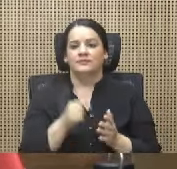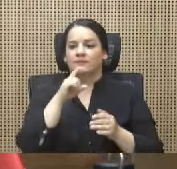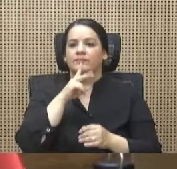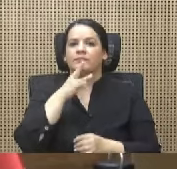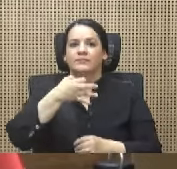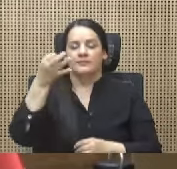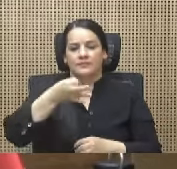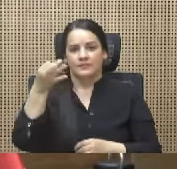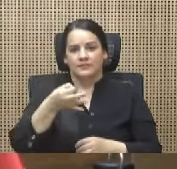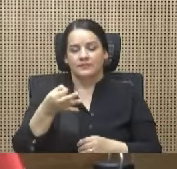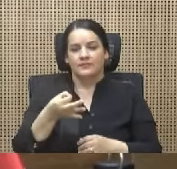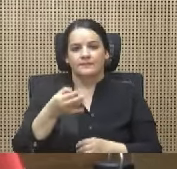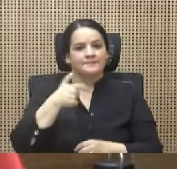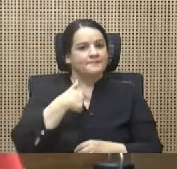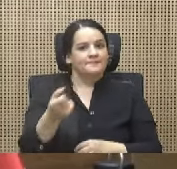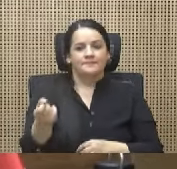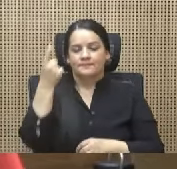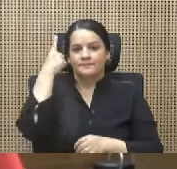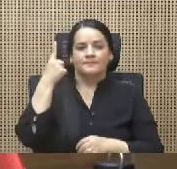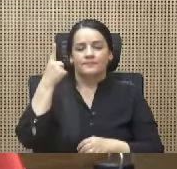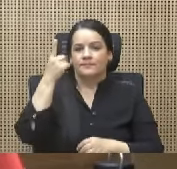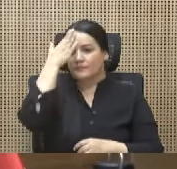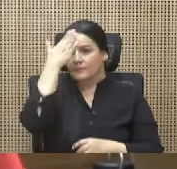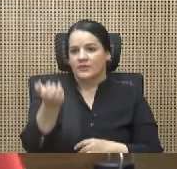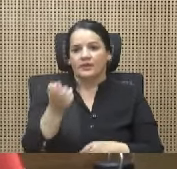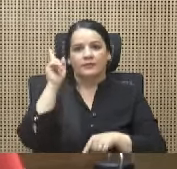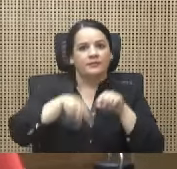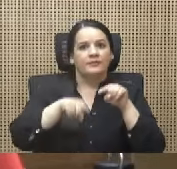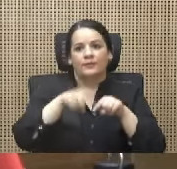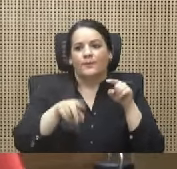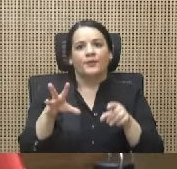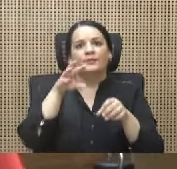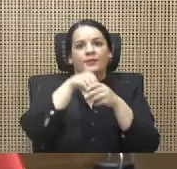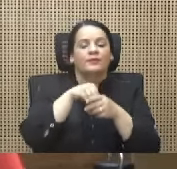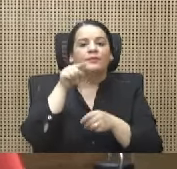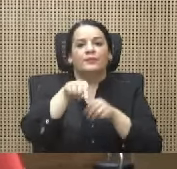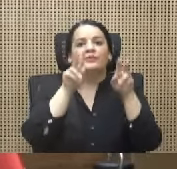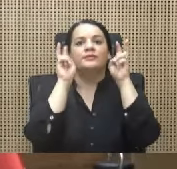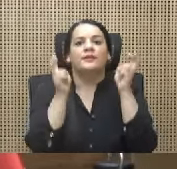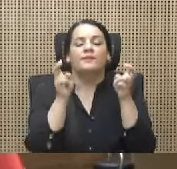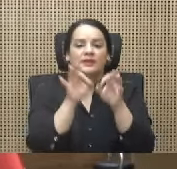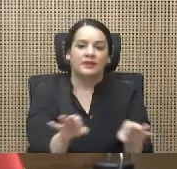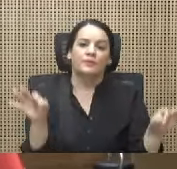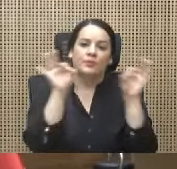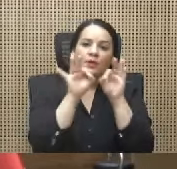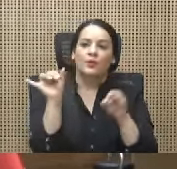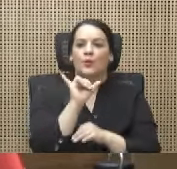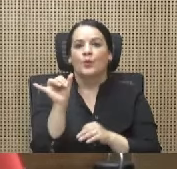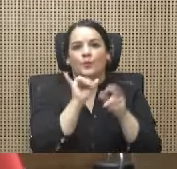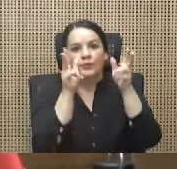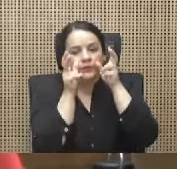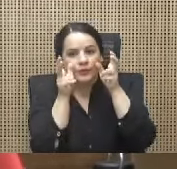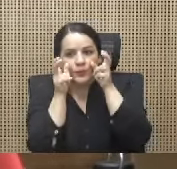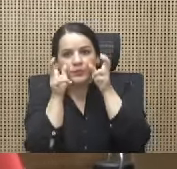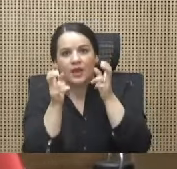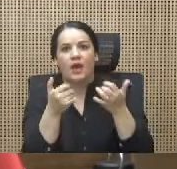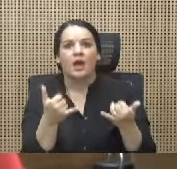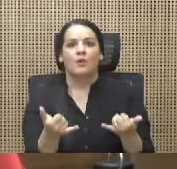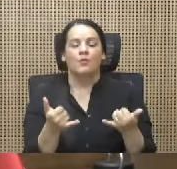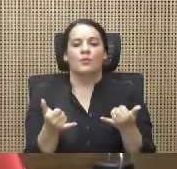realmente no entiendo por qué no podemos incorporarlo a un tema tan importante como son las escuchas.